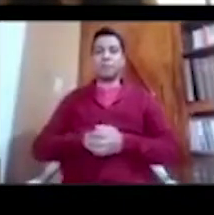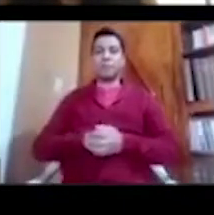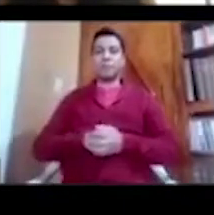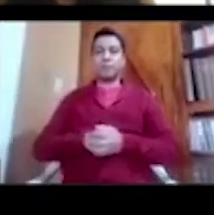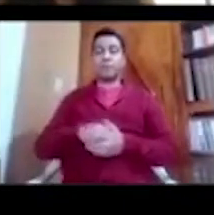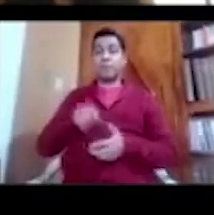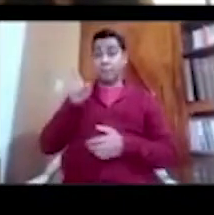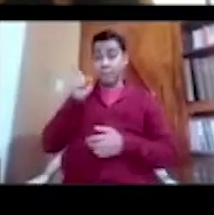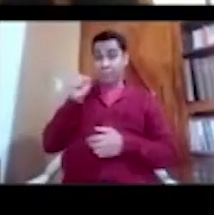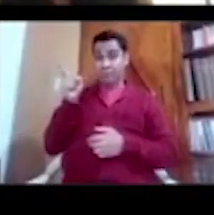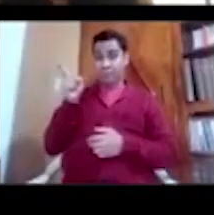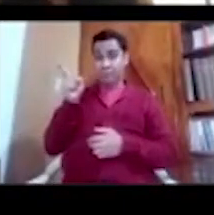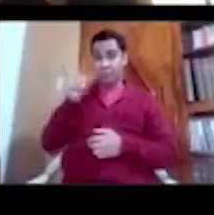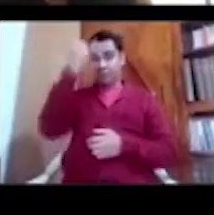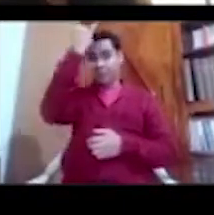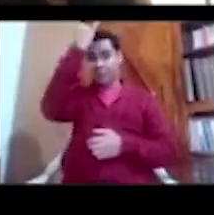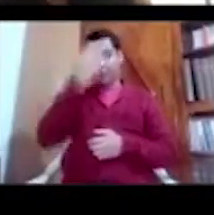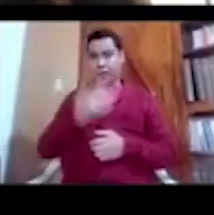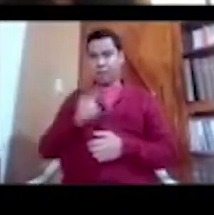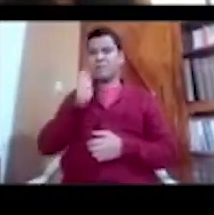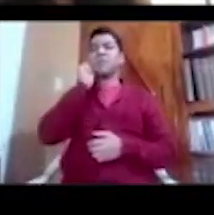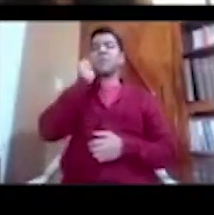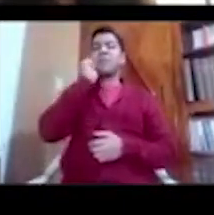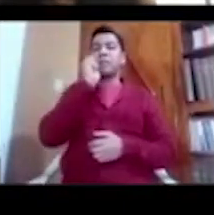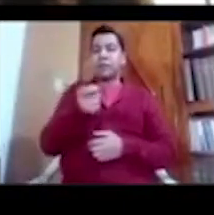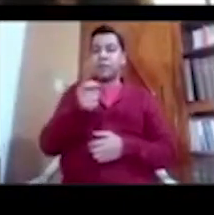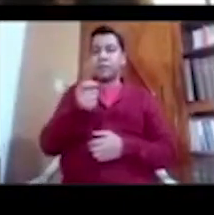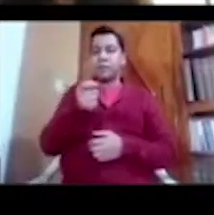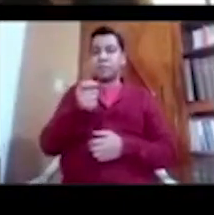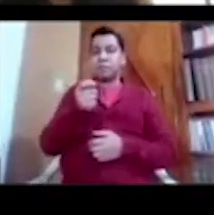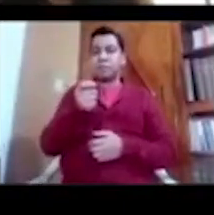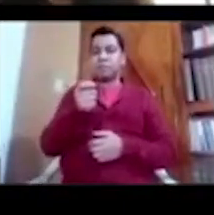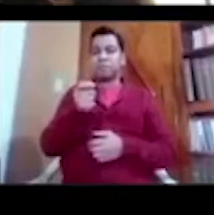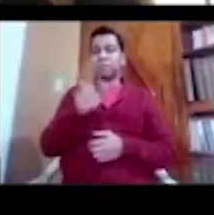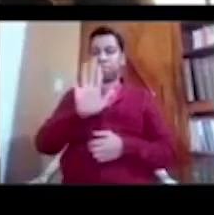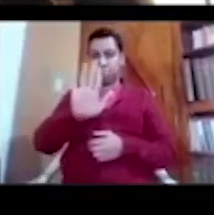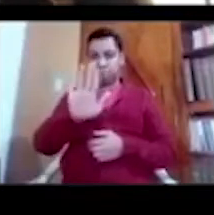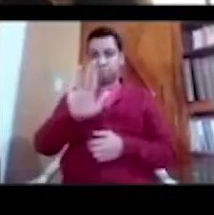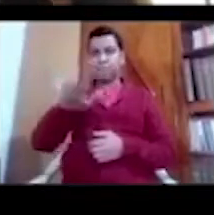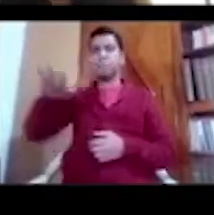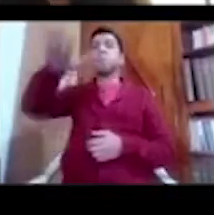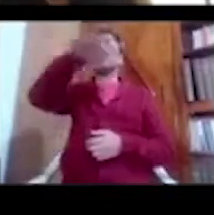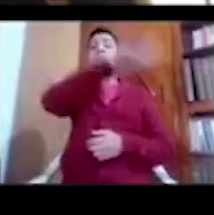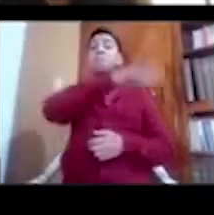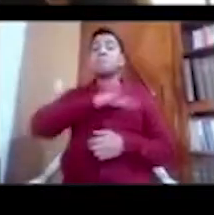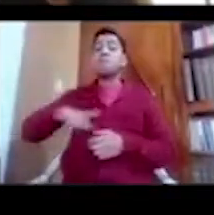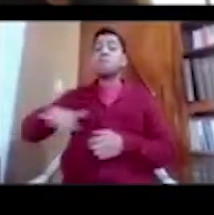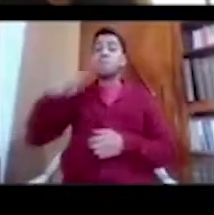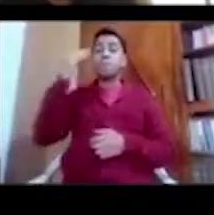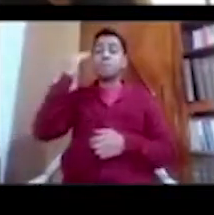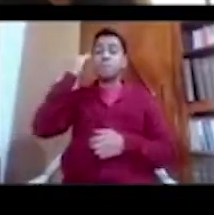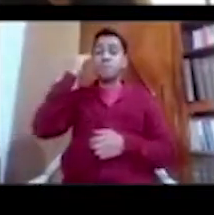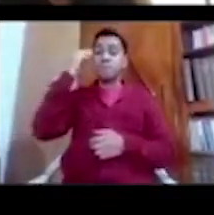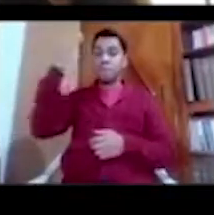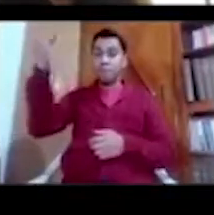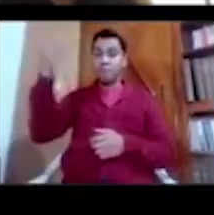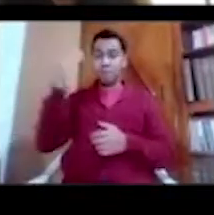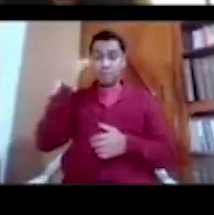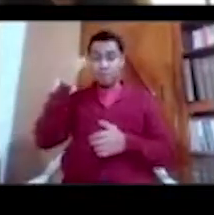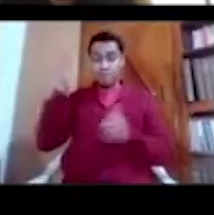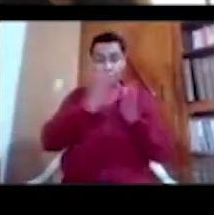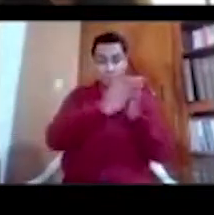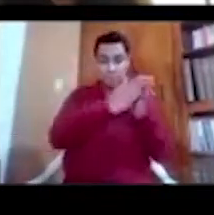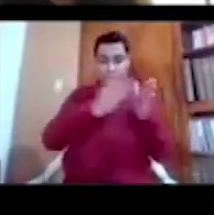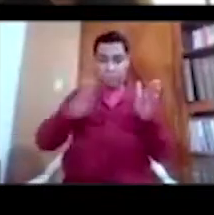esta. Muy bien. Lo primero sería ubicarnos en el espacio y en el tiempo. Estamos hablando del periodo posclásico tardío, es